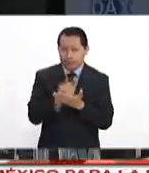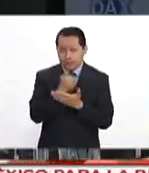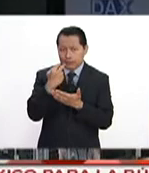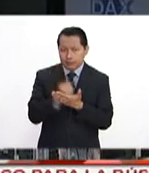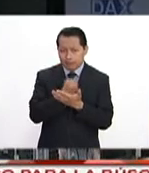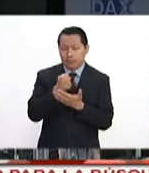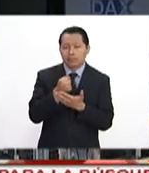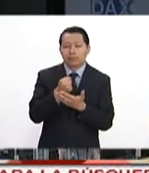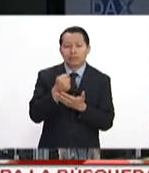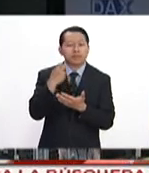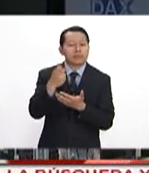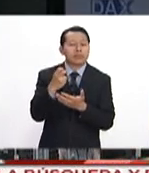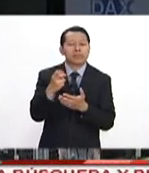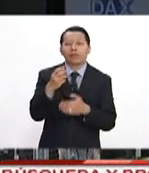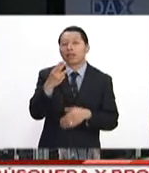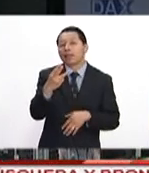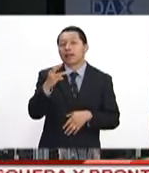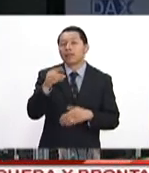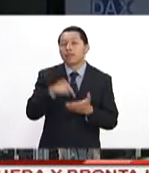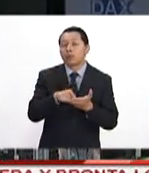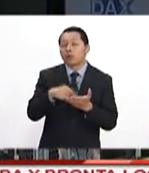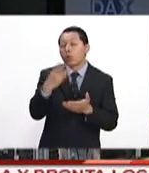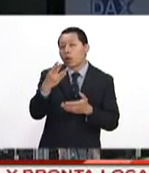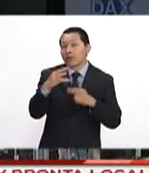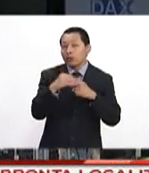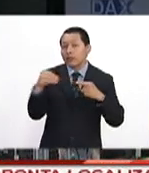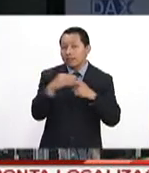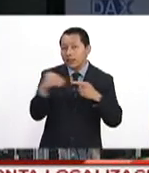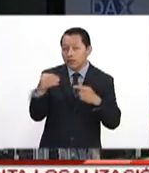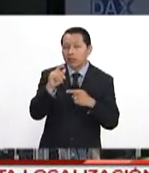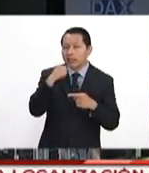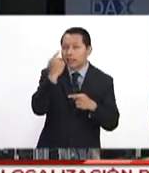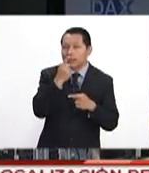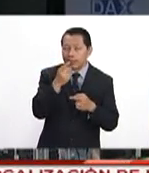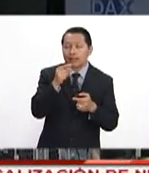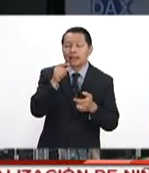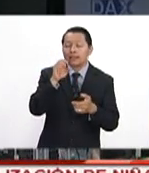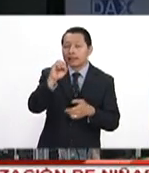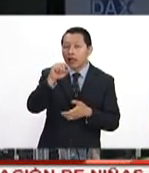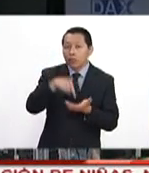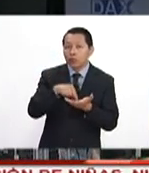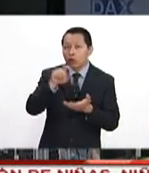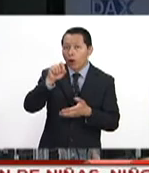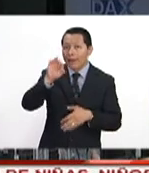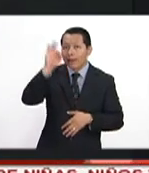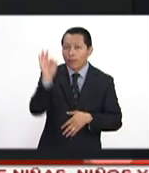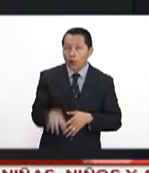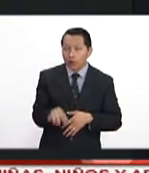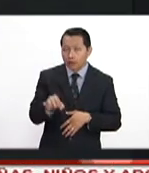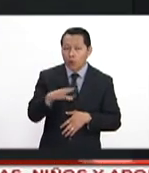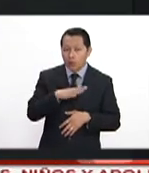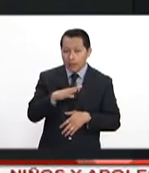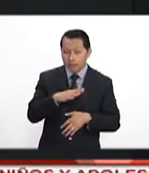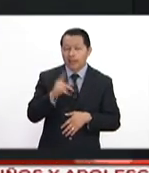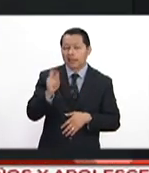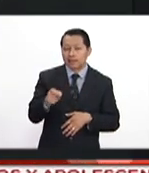ganancias en ese sentido de 3.4 centavos, equivalente al 0.20%, para colocarse en